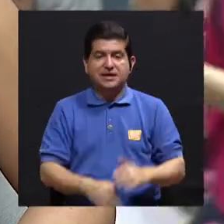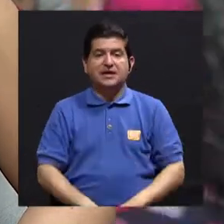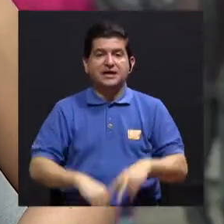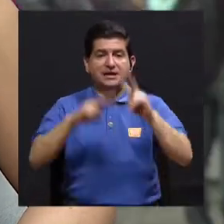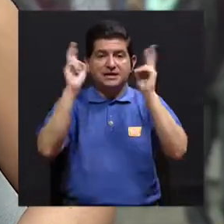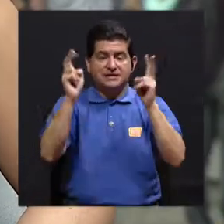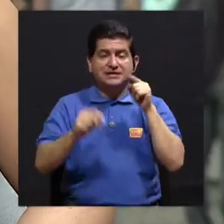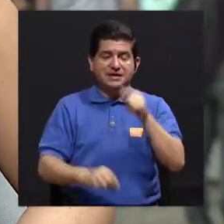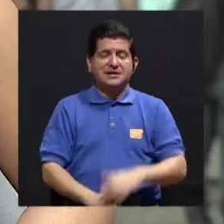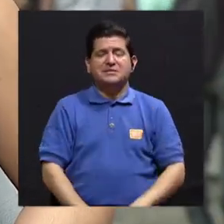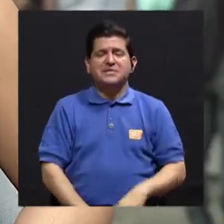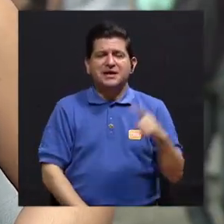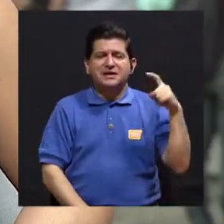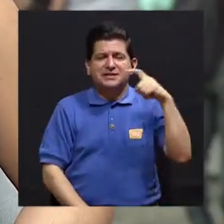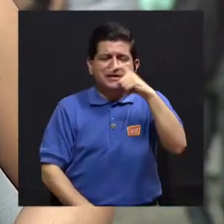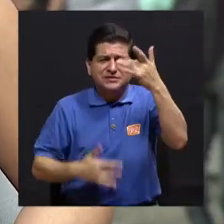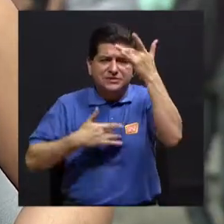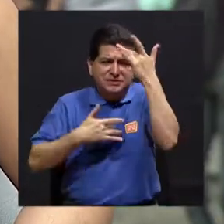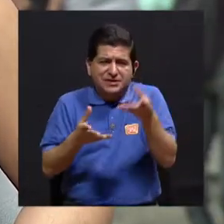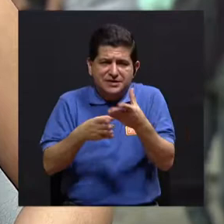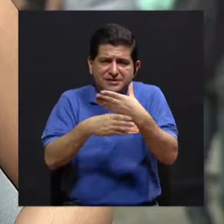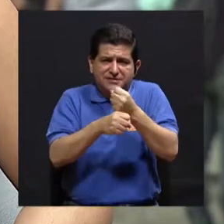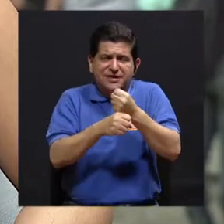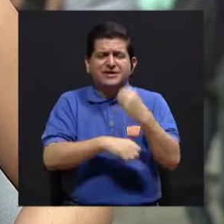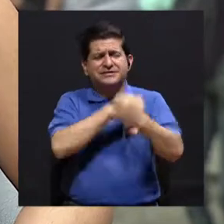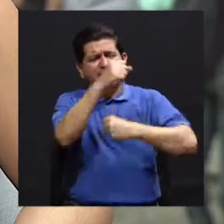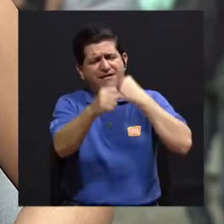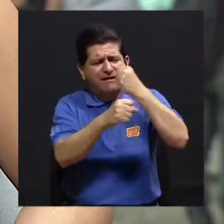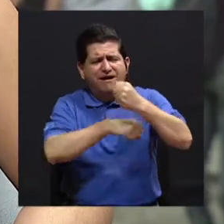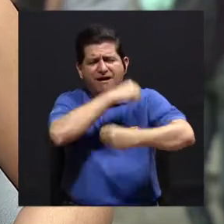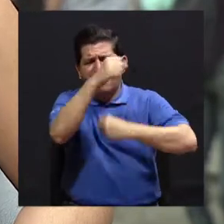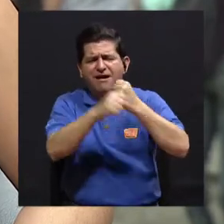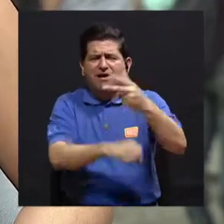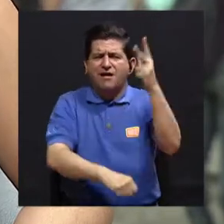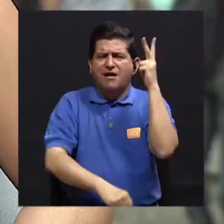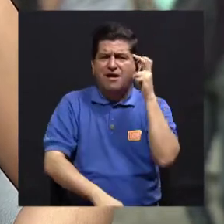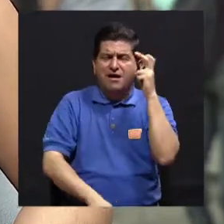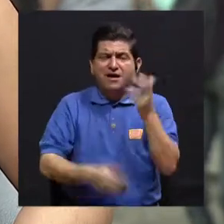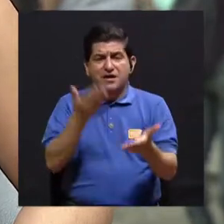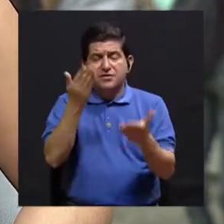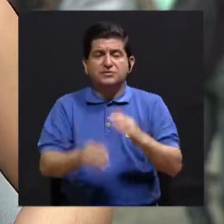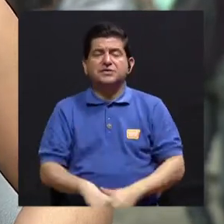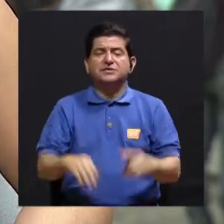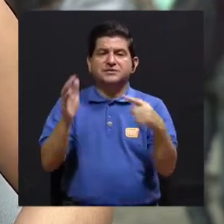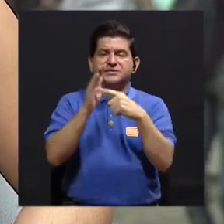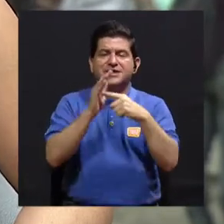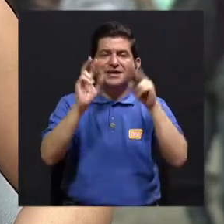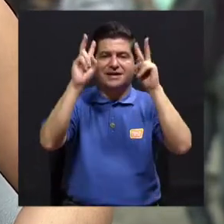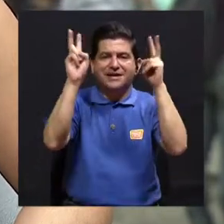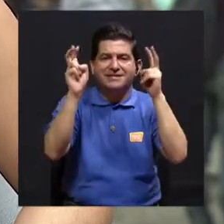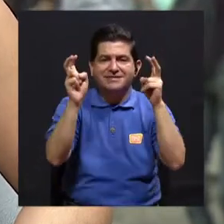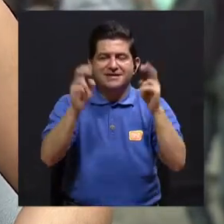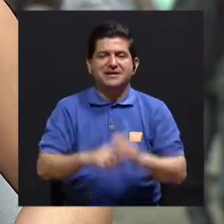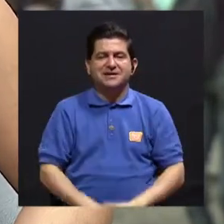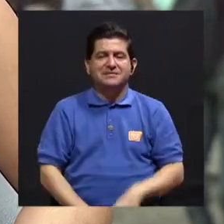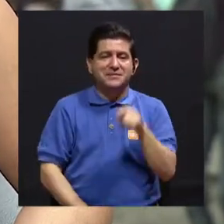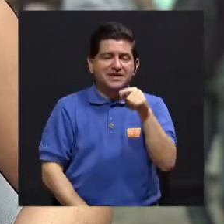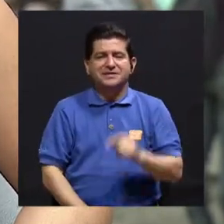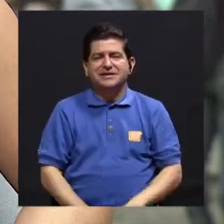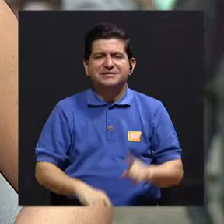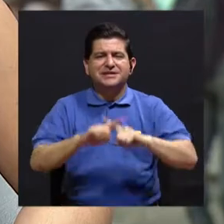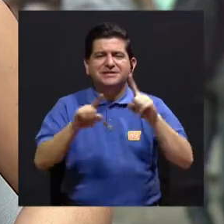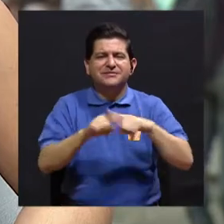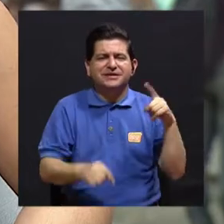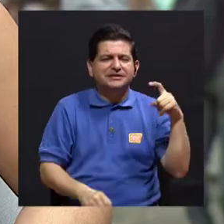apuntado, el tema de la parasitosis lo hemos escuchado por años, ahí tal vez en una versión popular como el tema de